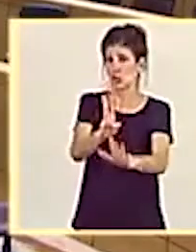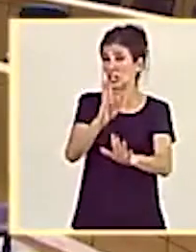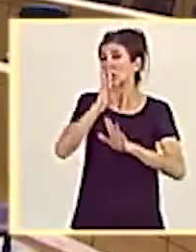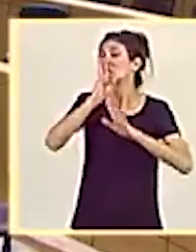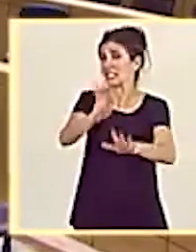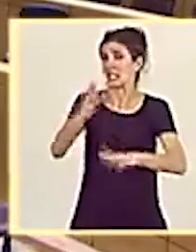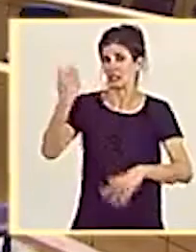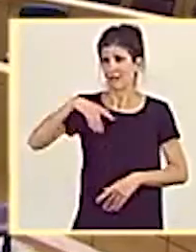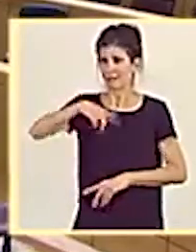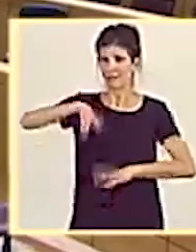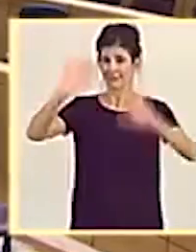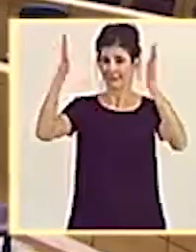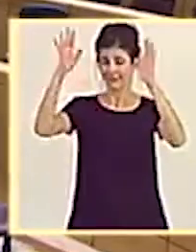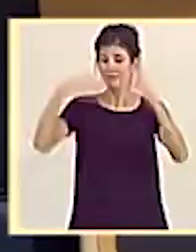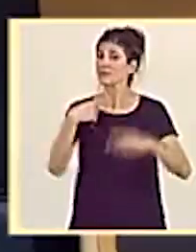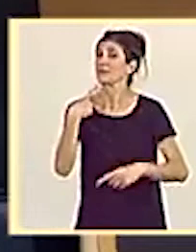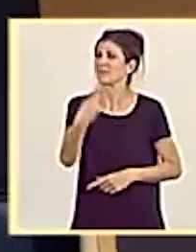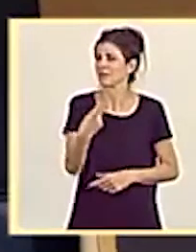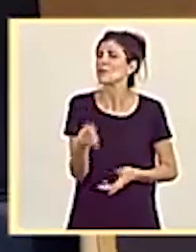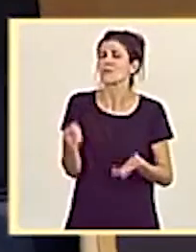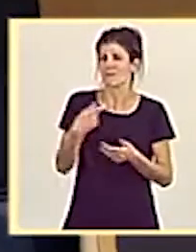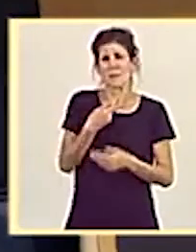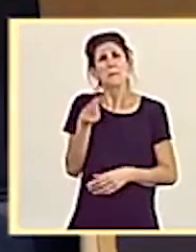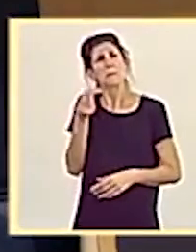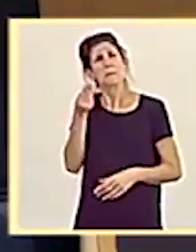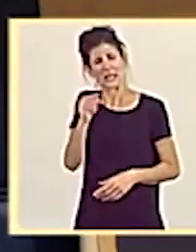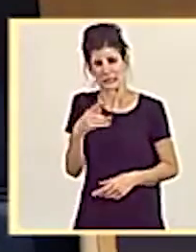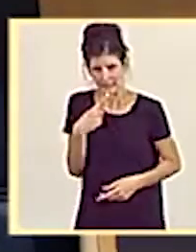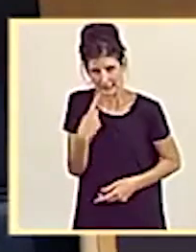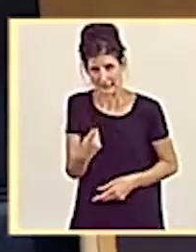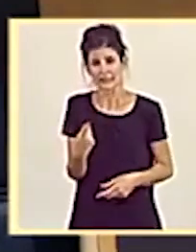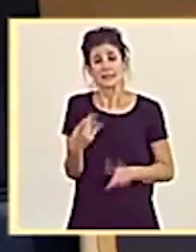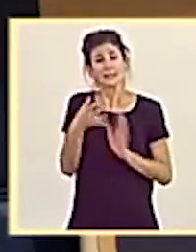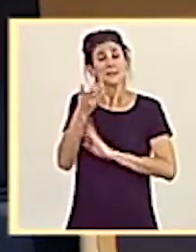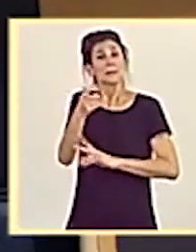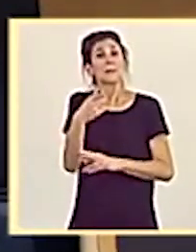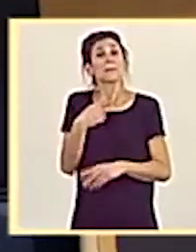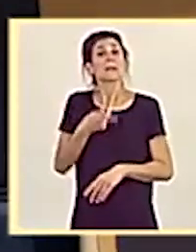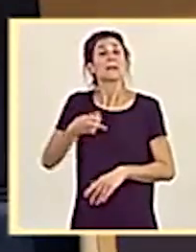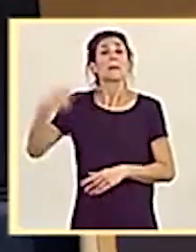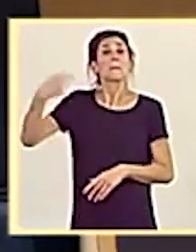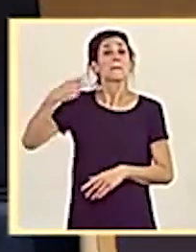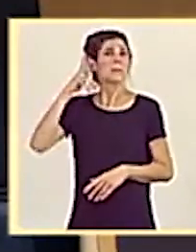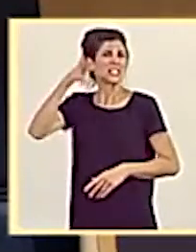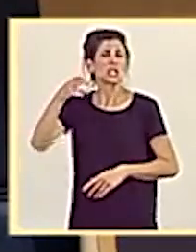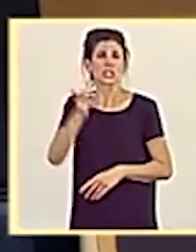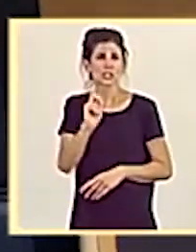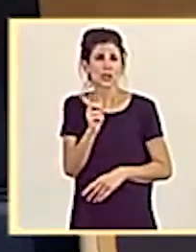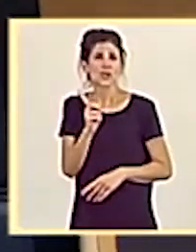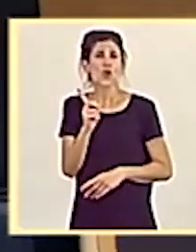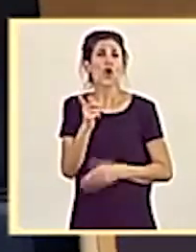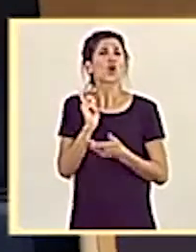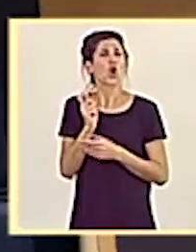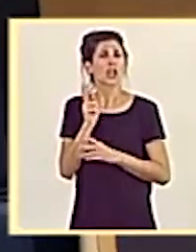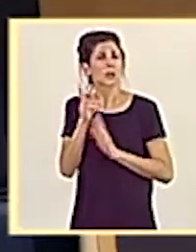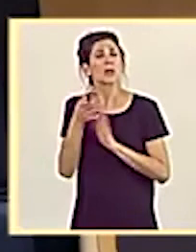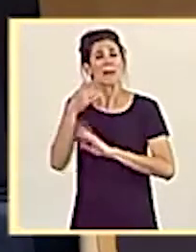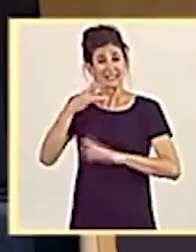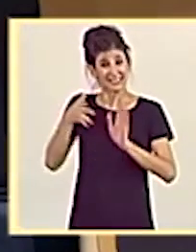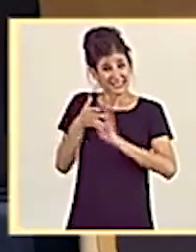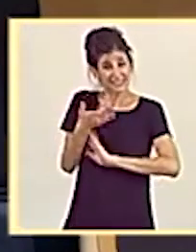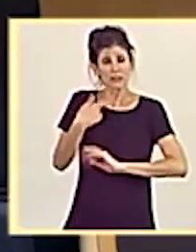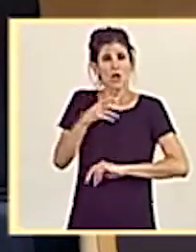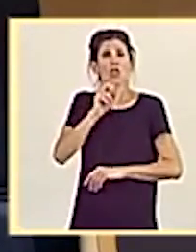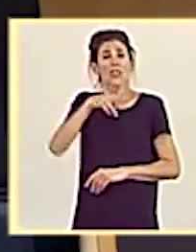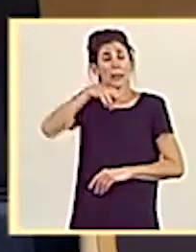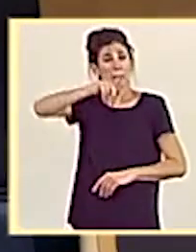8 años. Pero le voy a decir más. Las pensiones no contributivas. La Seguridad Social resuelve una pensión contributiva en